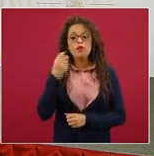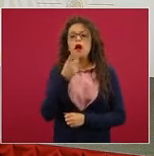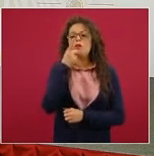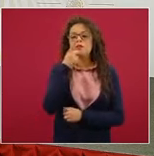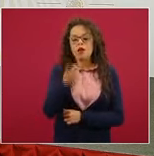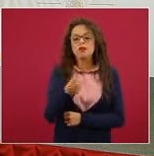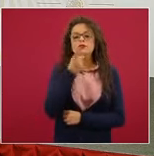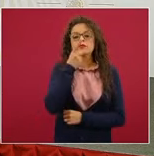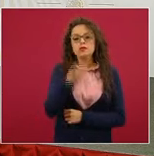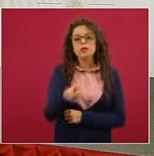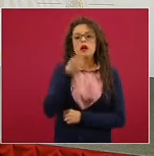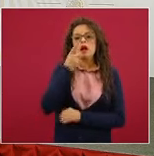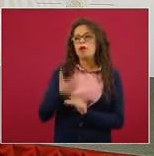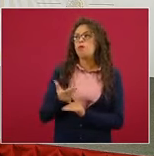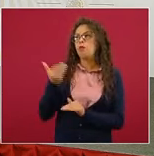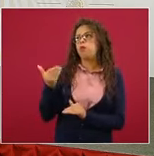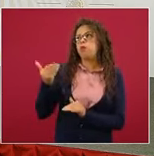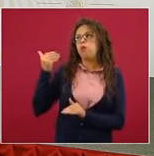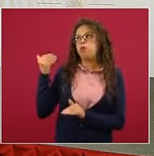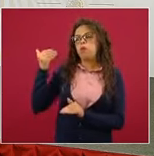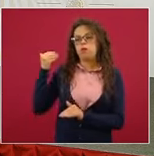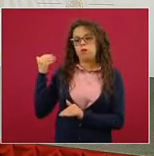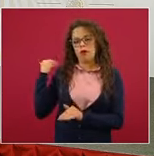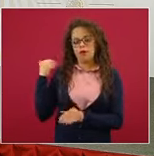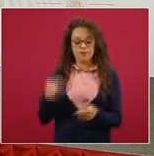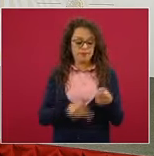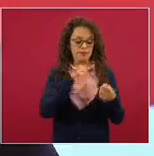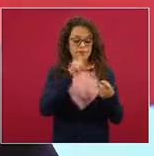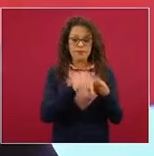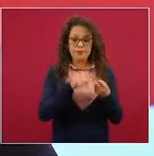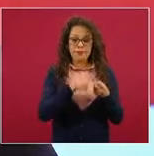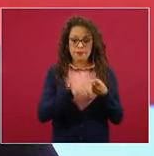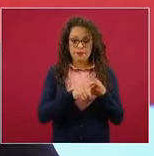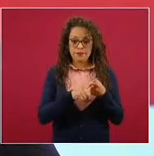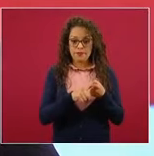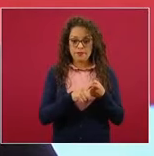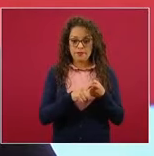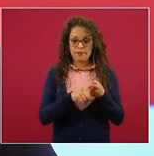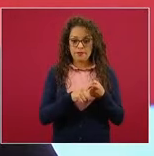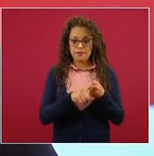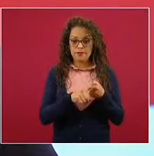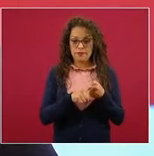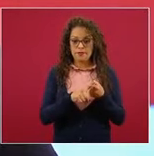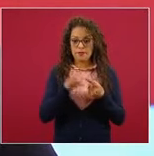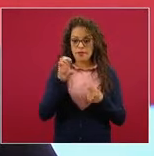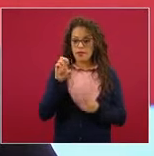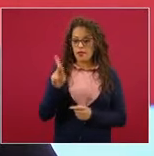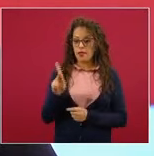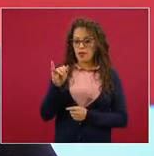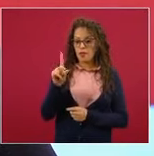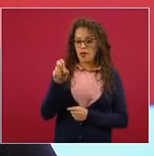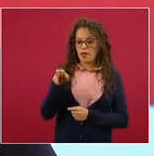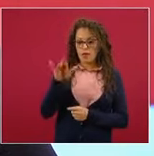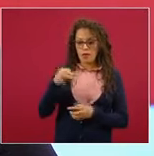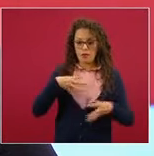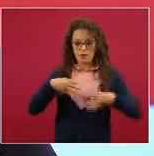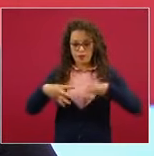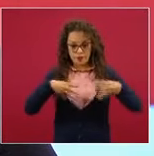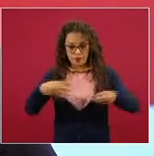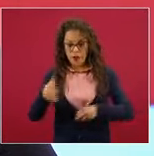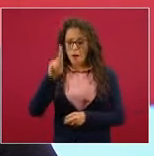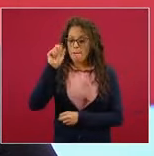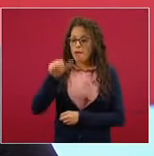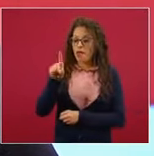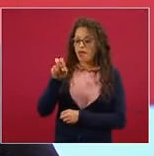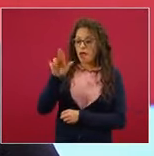hace mucho tiempo. Lo primero es que la epidemia, la pandemia todavía no ha terminado. Por